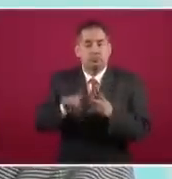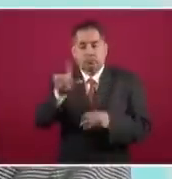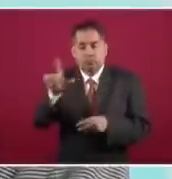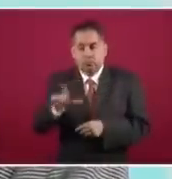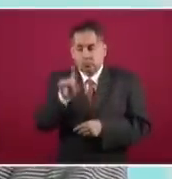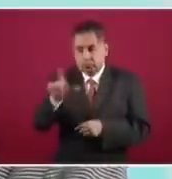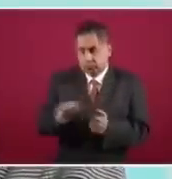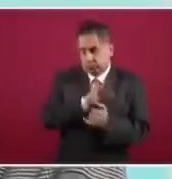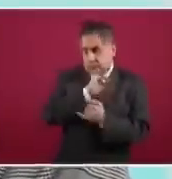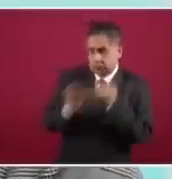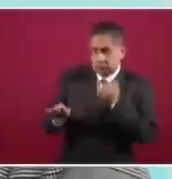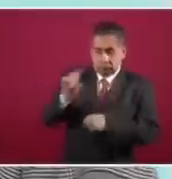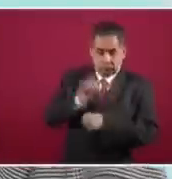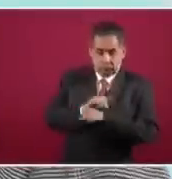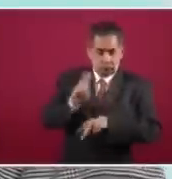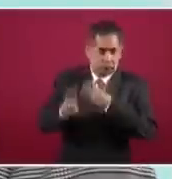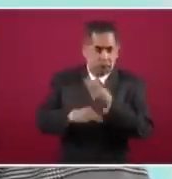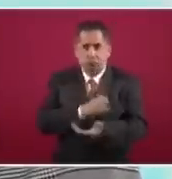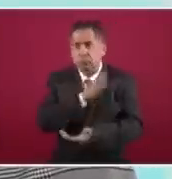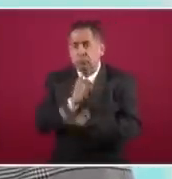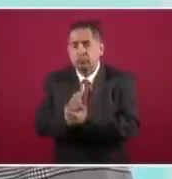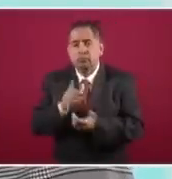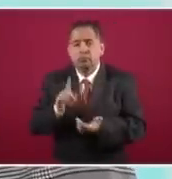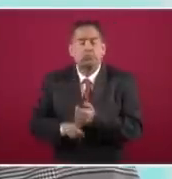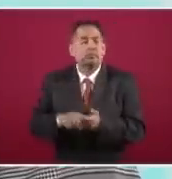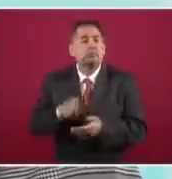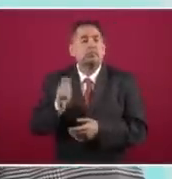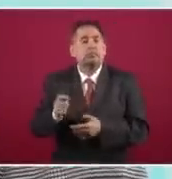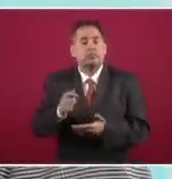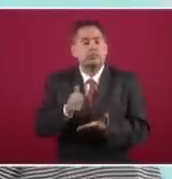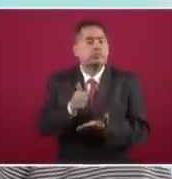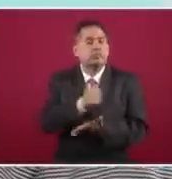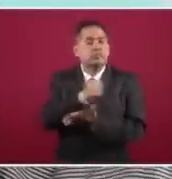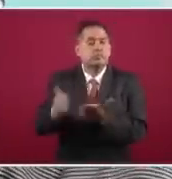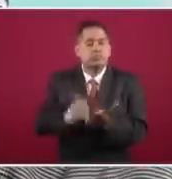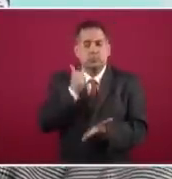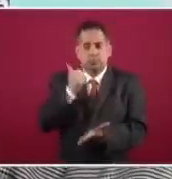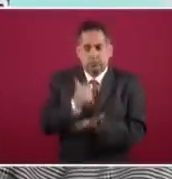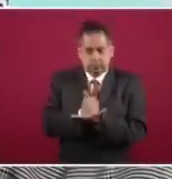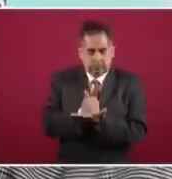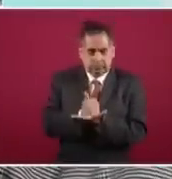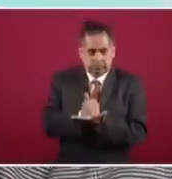el último día del Buen Fin, estuvimos en la ciudad de